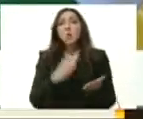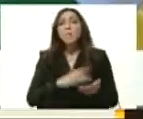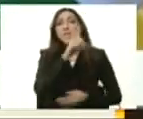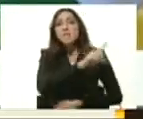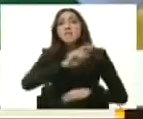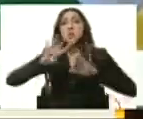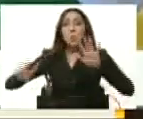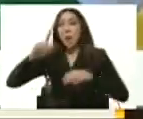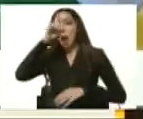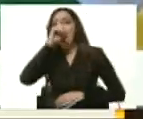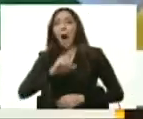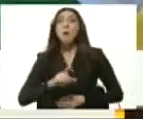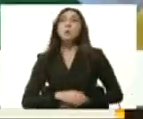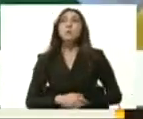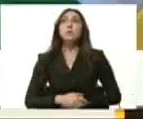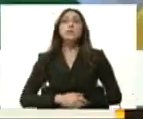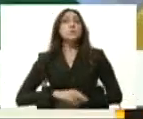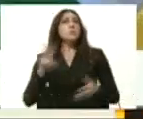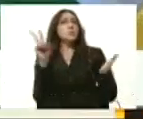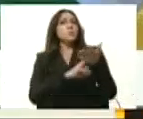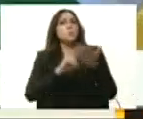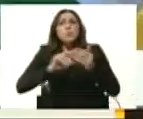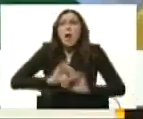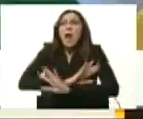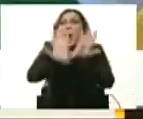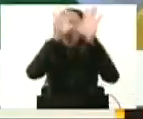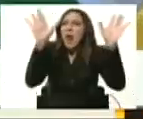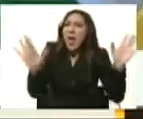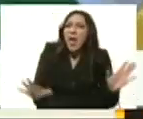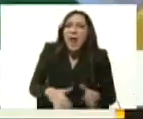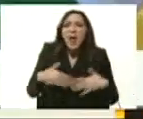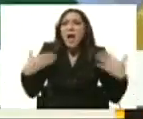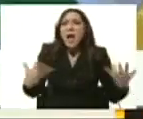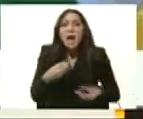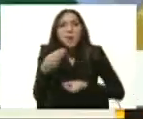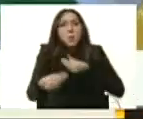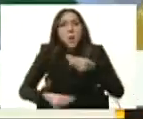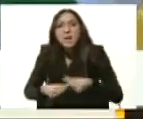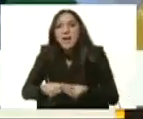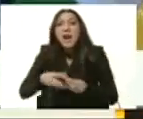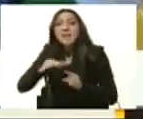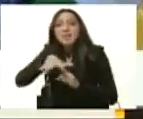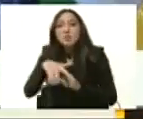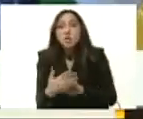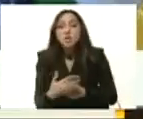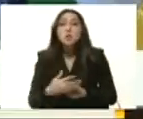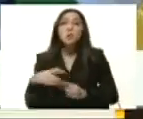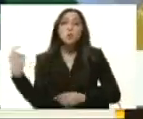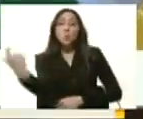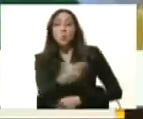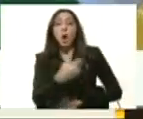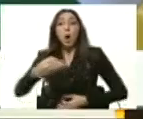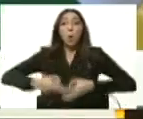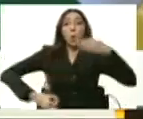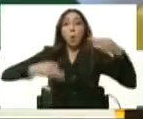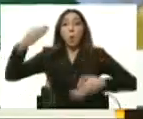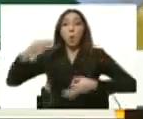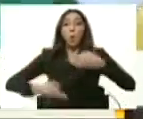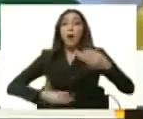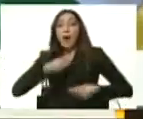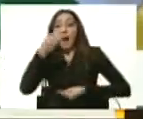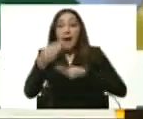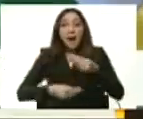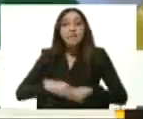2019. Establecer la verdad sobre los hechos sucedidos, y buscar justicia para reconstruir